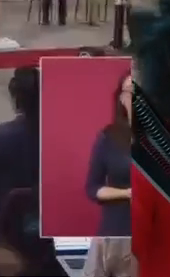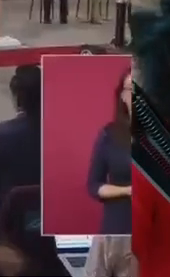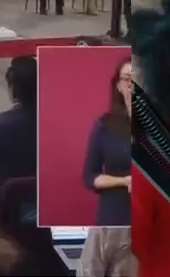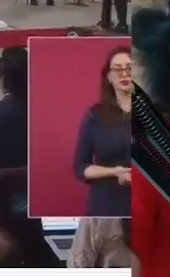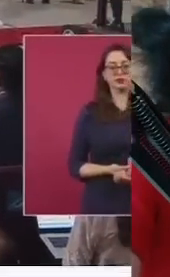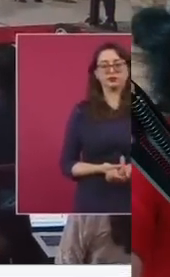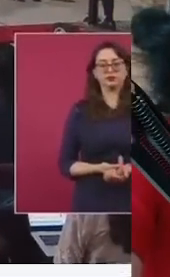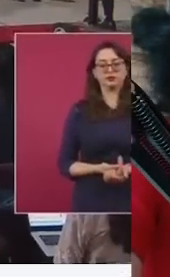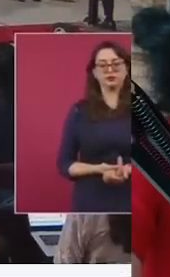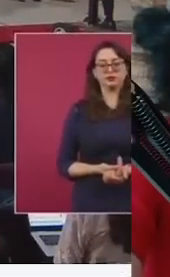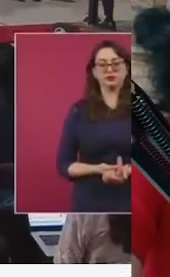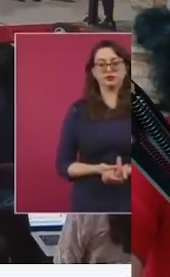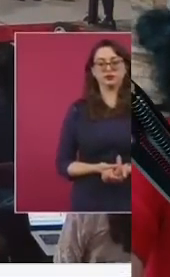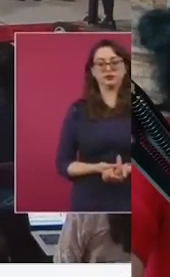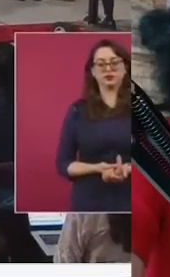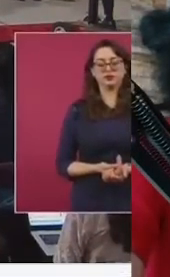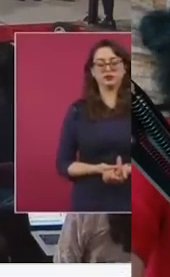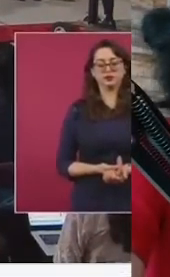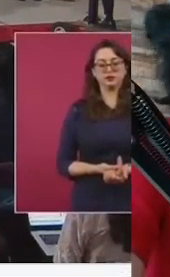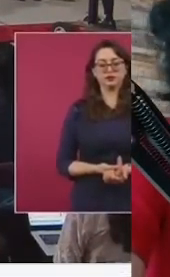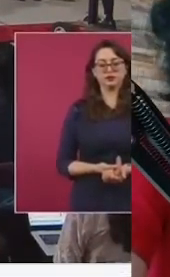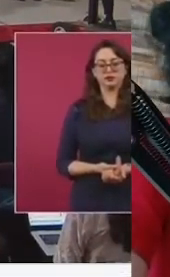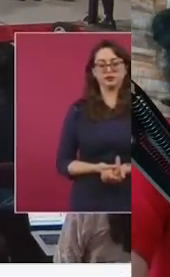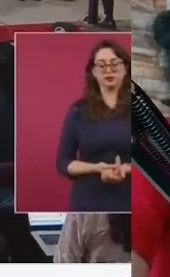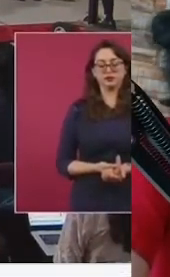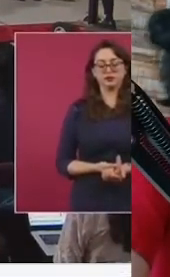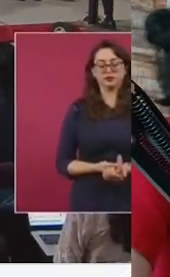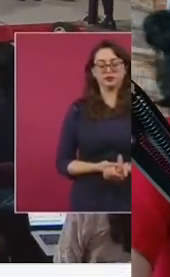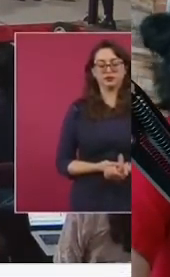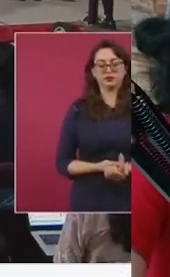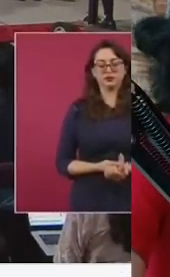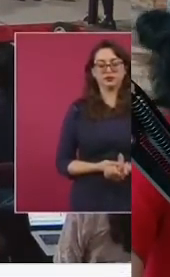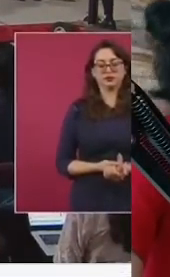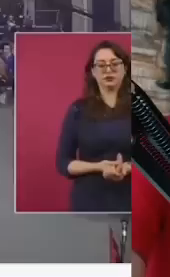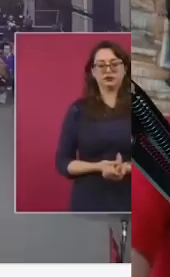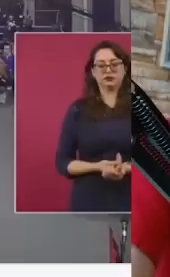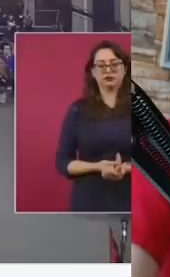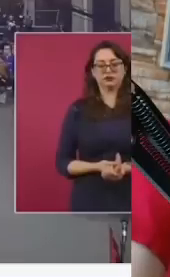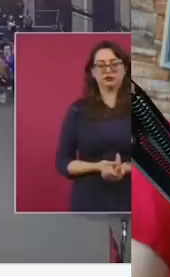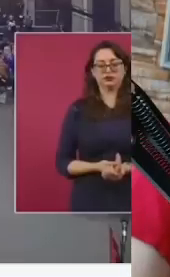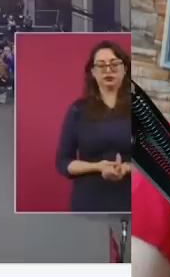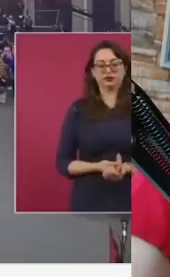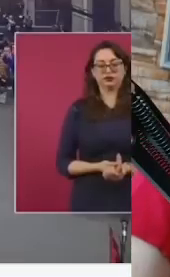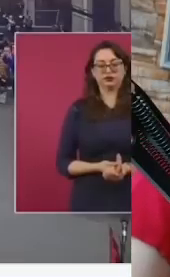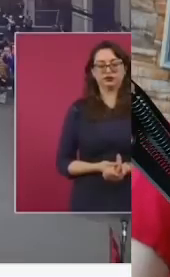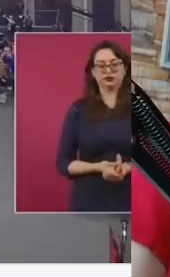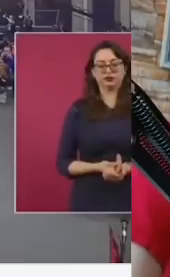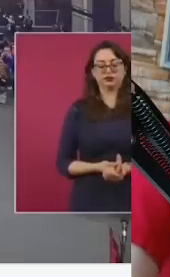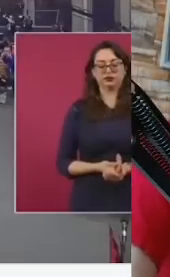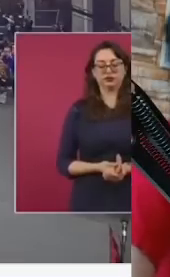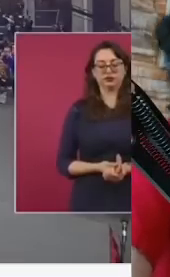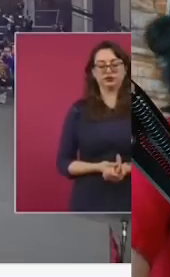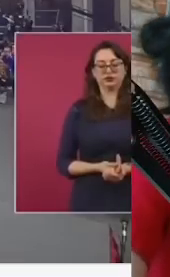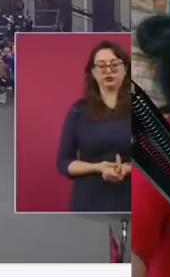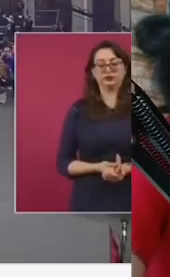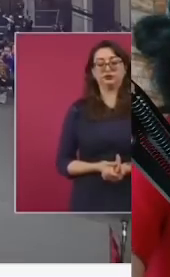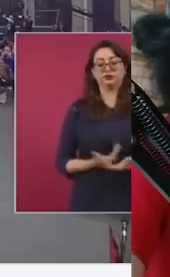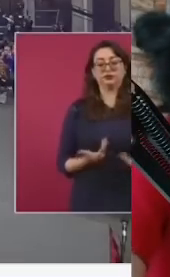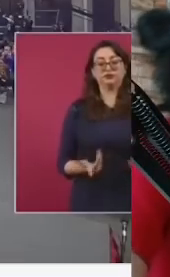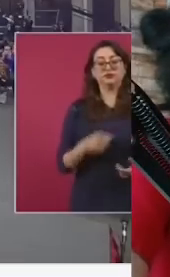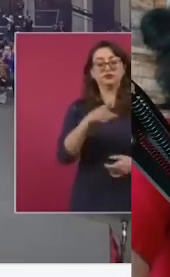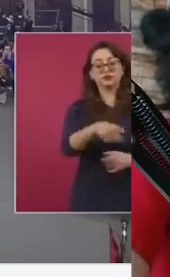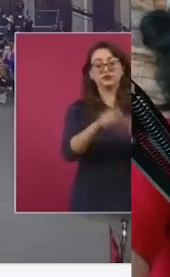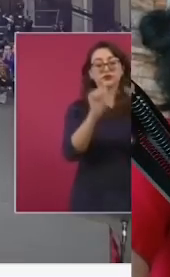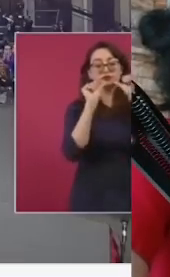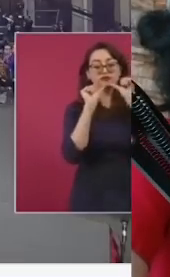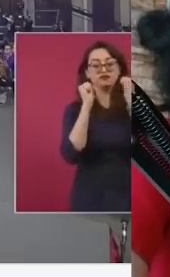aquí dice el presidente López Obrador enlistó a los empresarios que financian a mexicanos contra la corrupción entre ellos Alejandro Martí Antonio